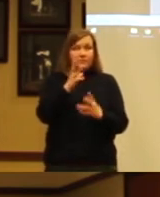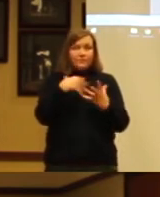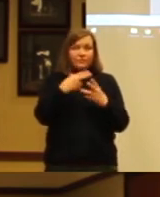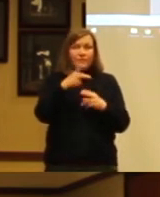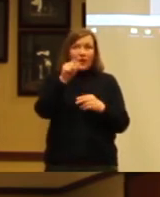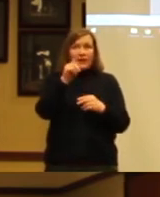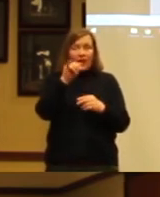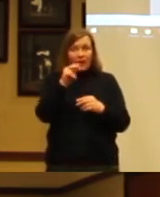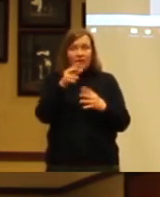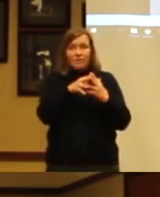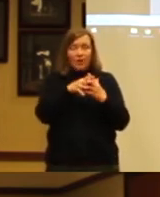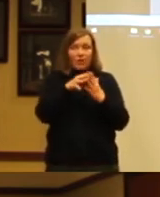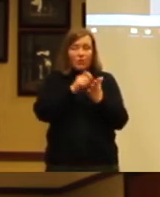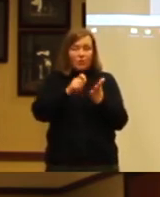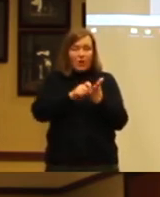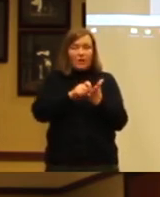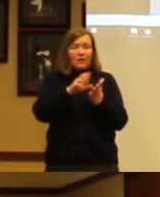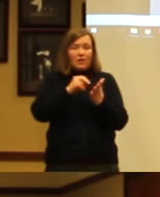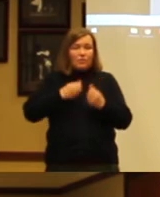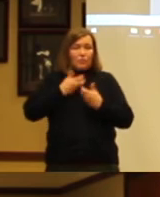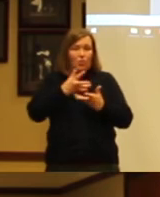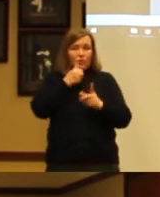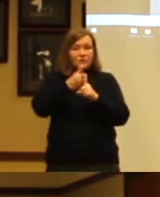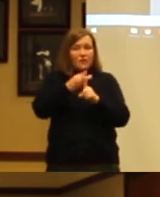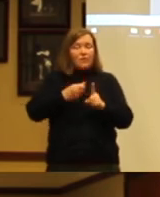Latin American writer and poet. Okay,